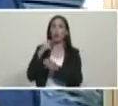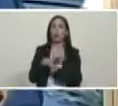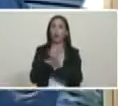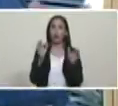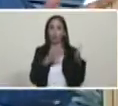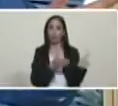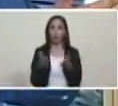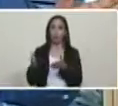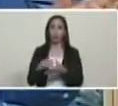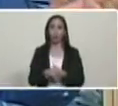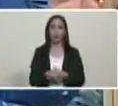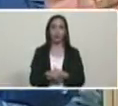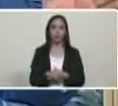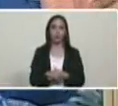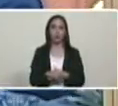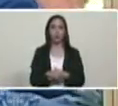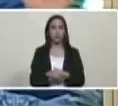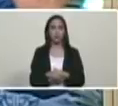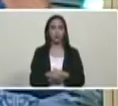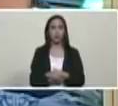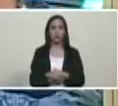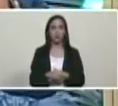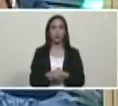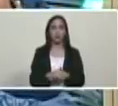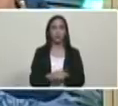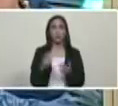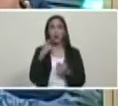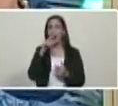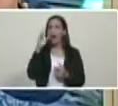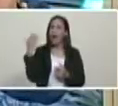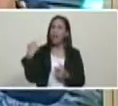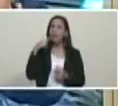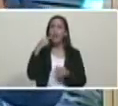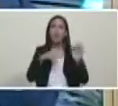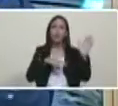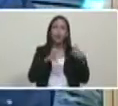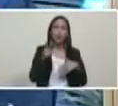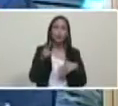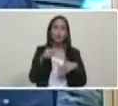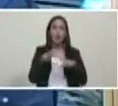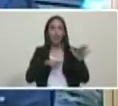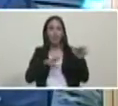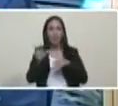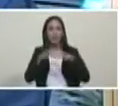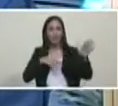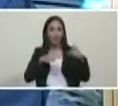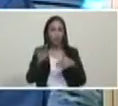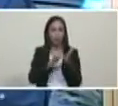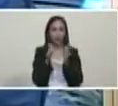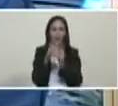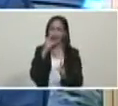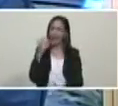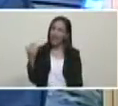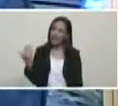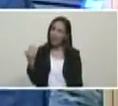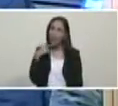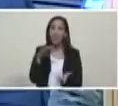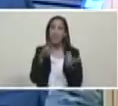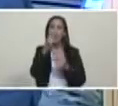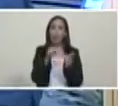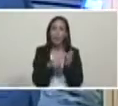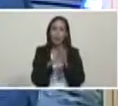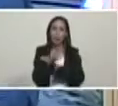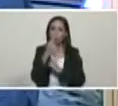Me recuerda mucho a los días del 12, 13 y 14 de abril del 2002, donde el pueblo de manera natural,